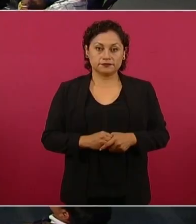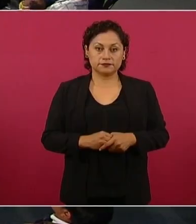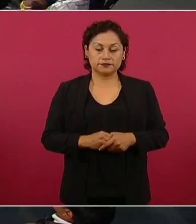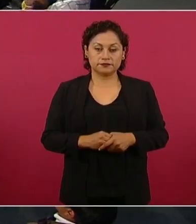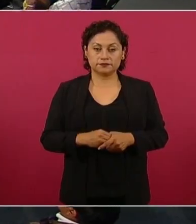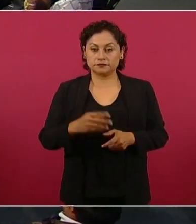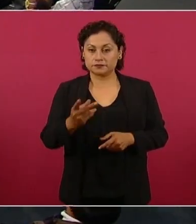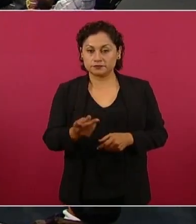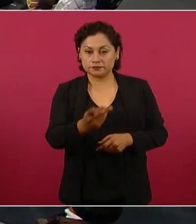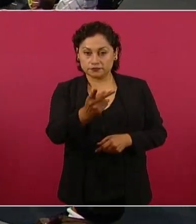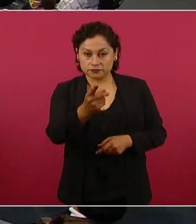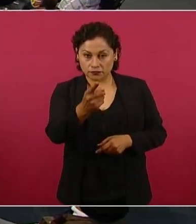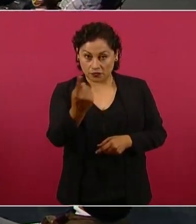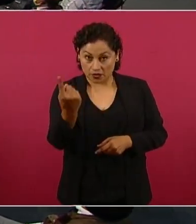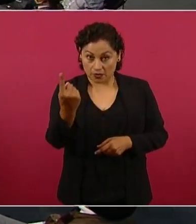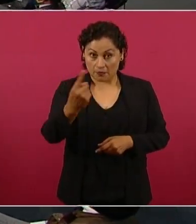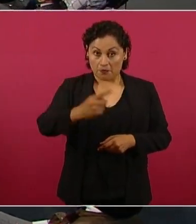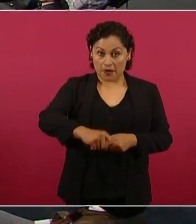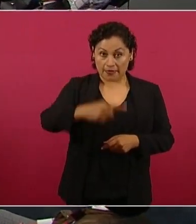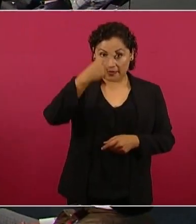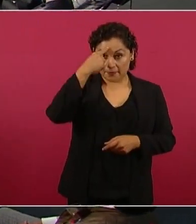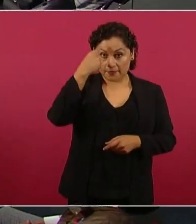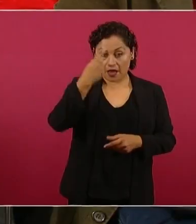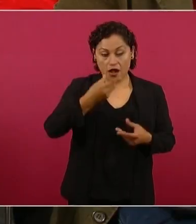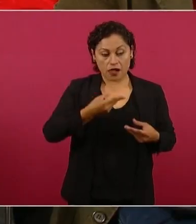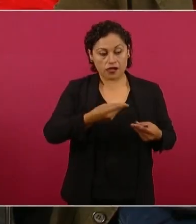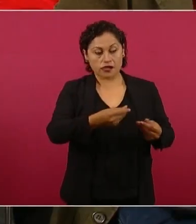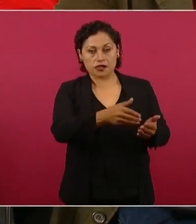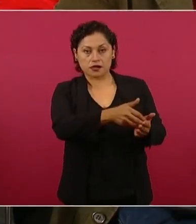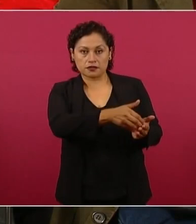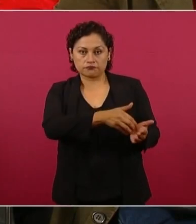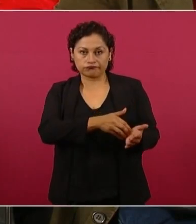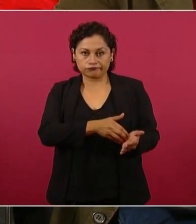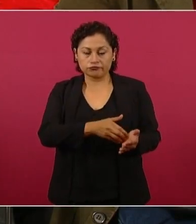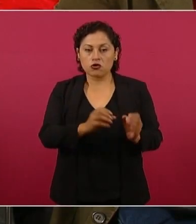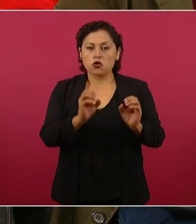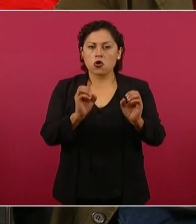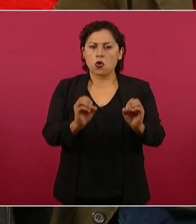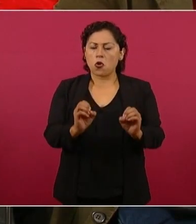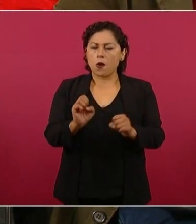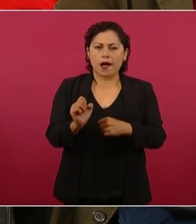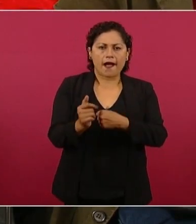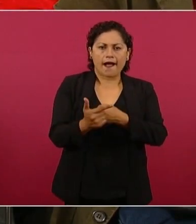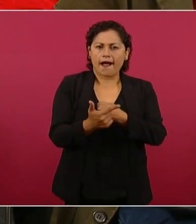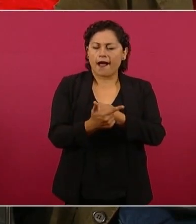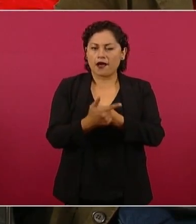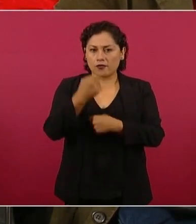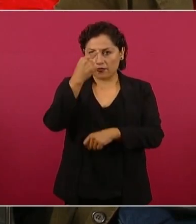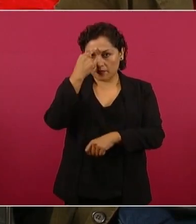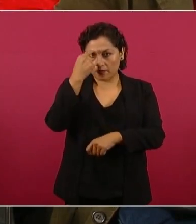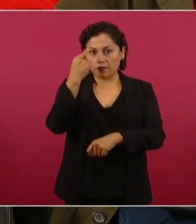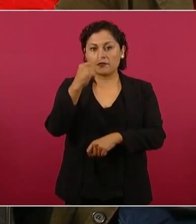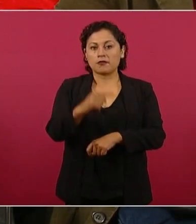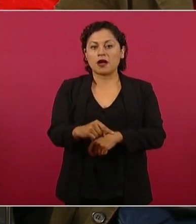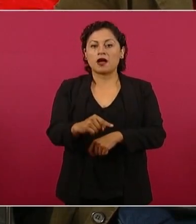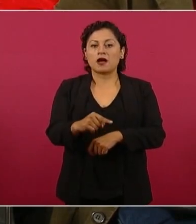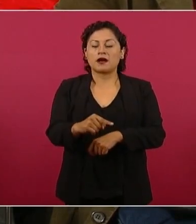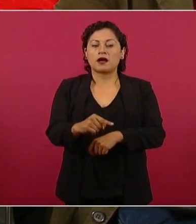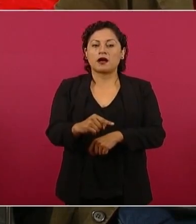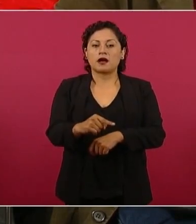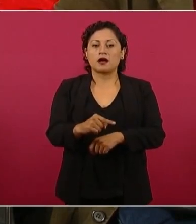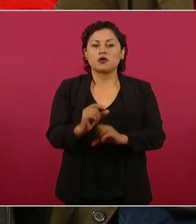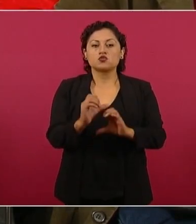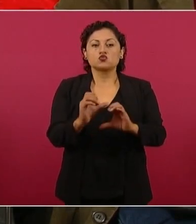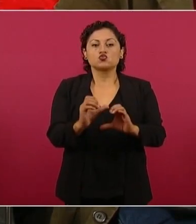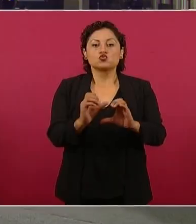este momento o si hay alguna contrariedad que esté obligando al gobierno a llevar un gasto más lento